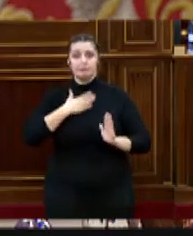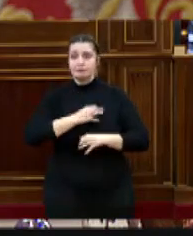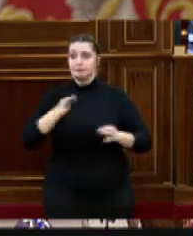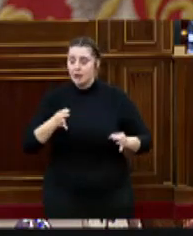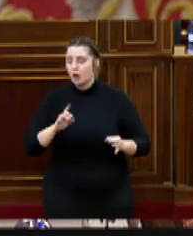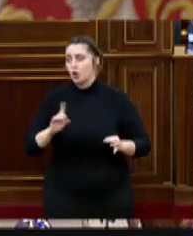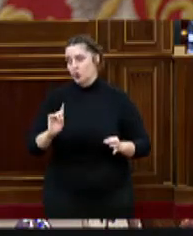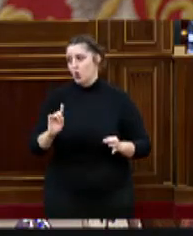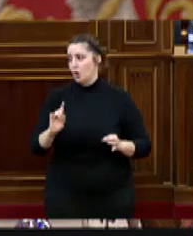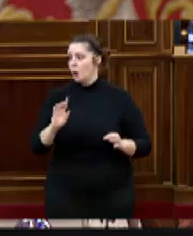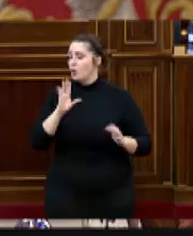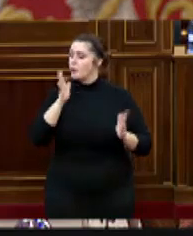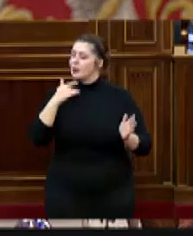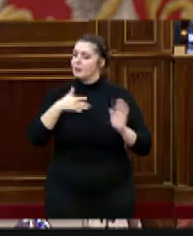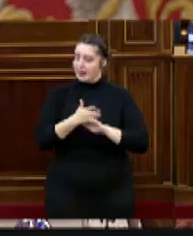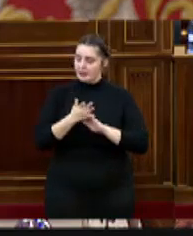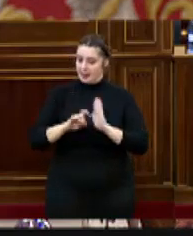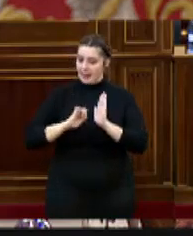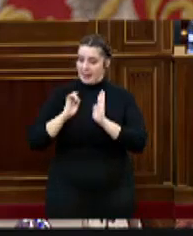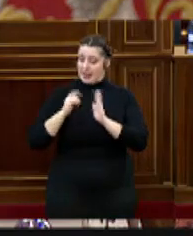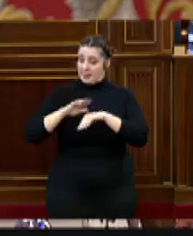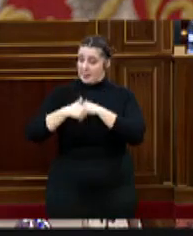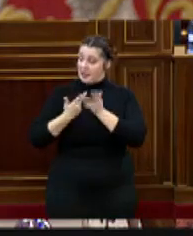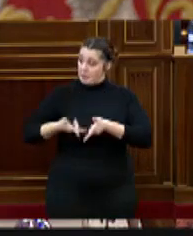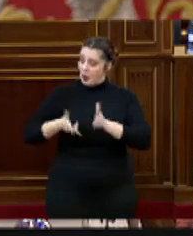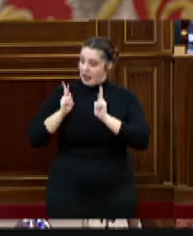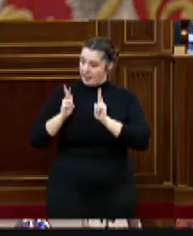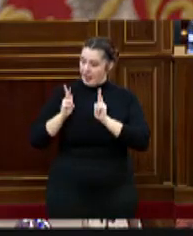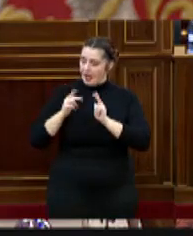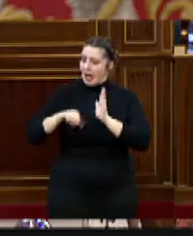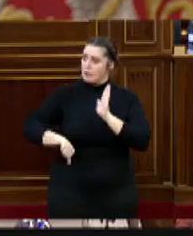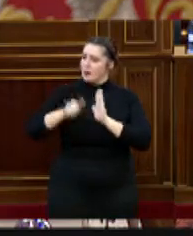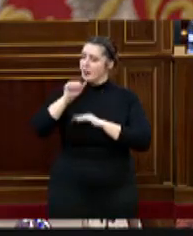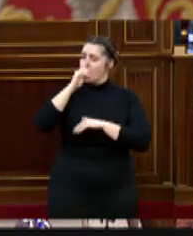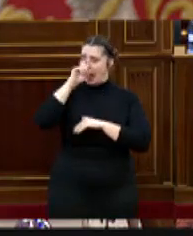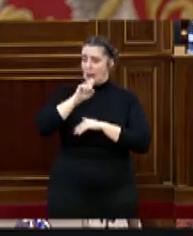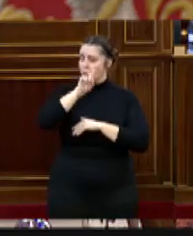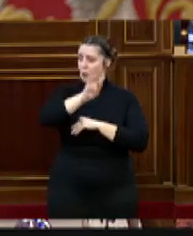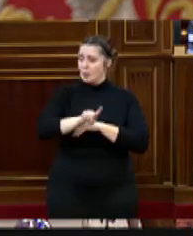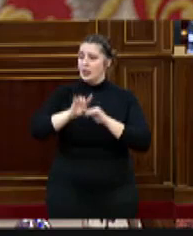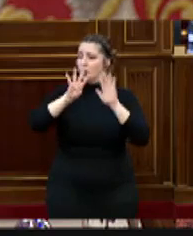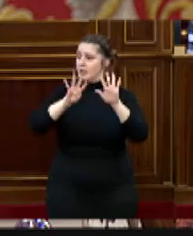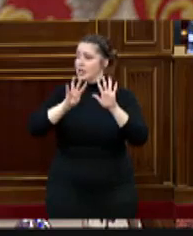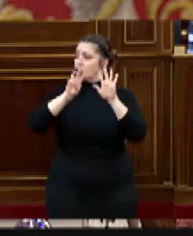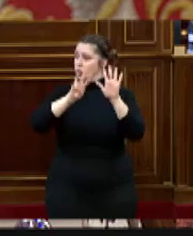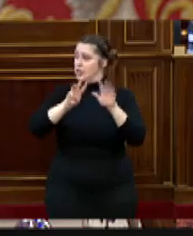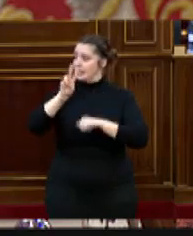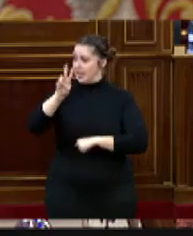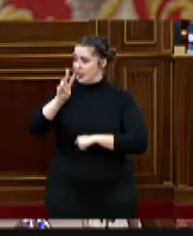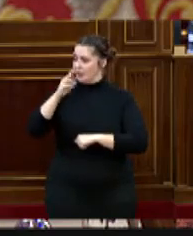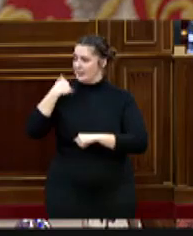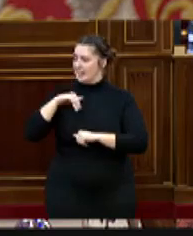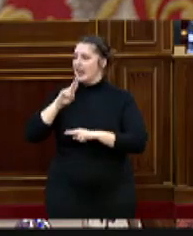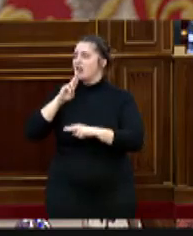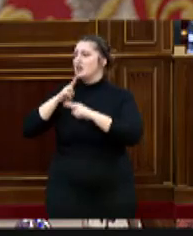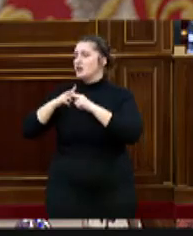son muchos los pasos que hemos dado desde la llegada de la democracia y la aprobación en el año 1982 de la ya lejana